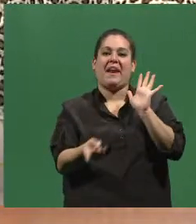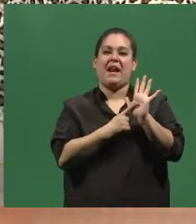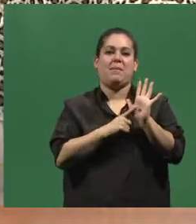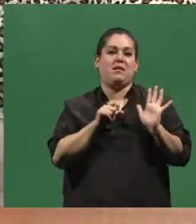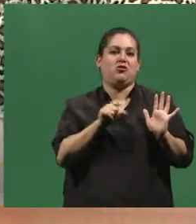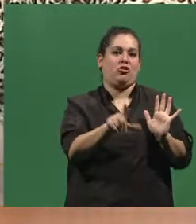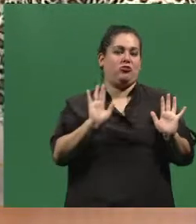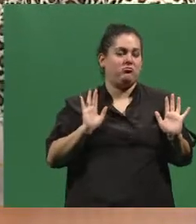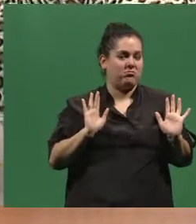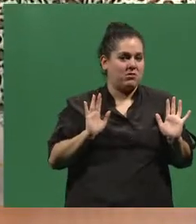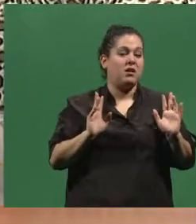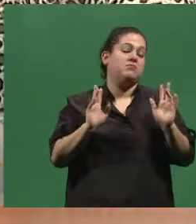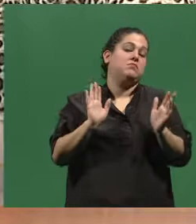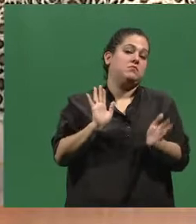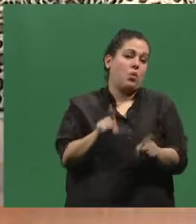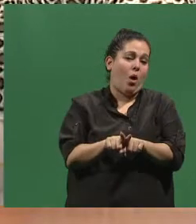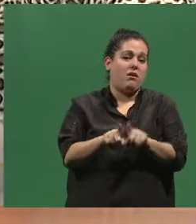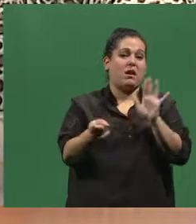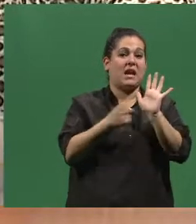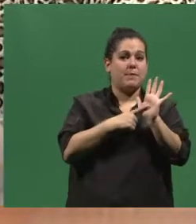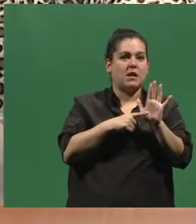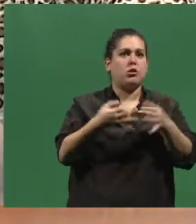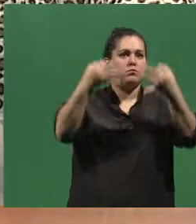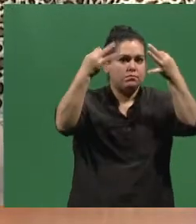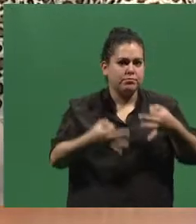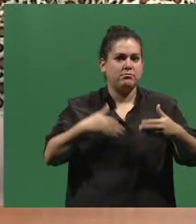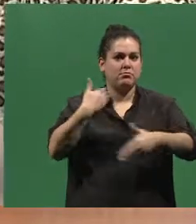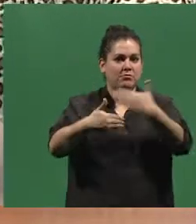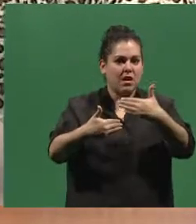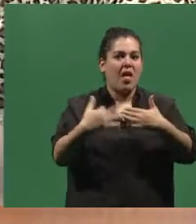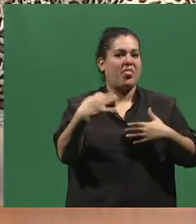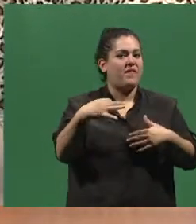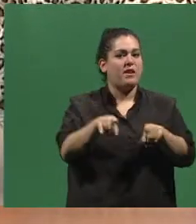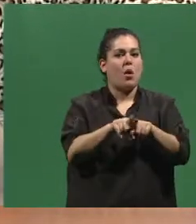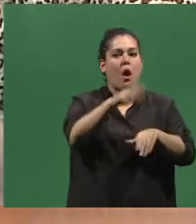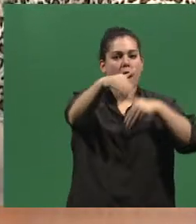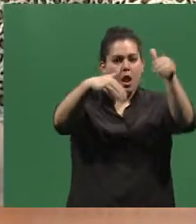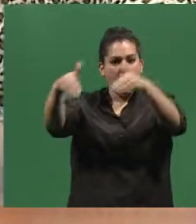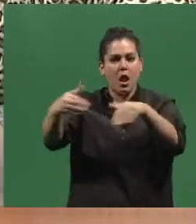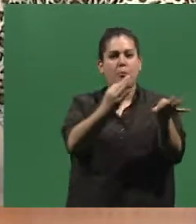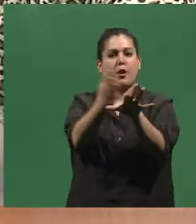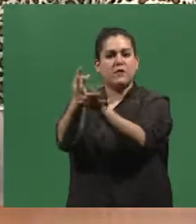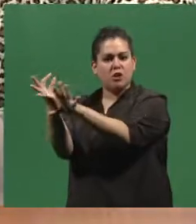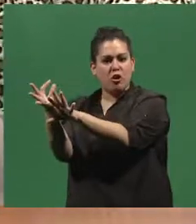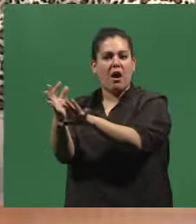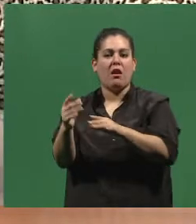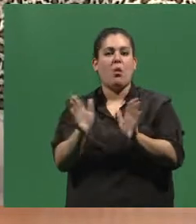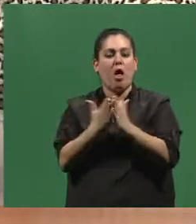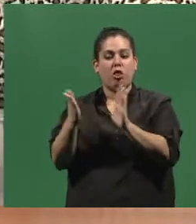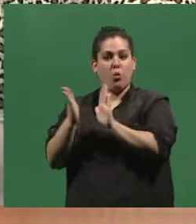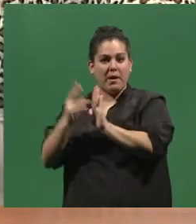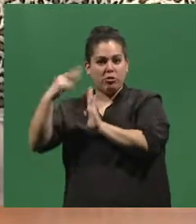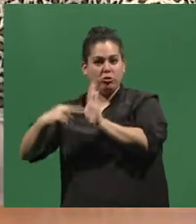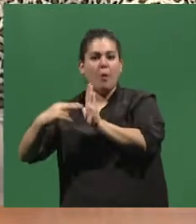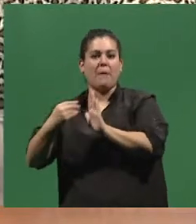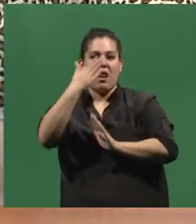reglamentación, que se supone, si es una reglamentación bien trabajada, debería llamar a los expertos y basarse en estos documentos que